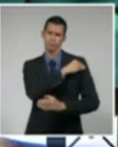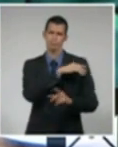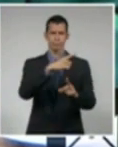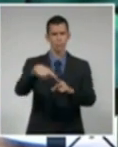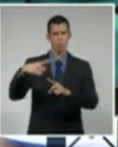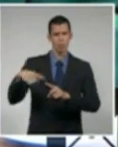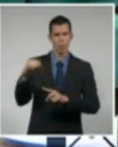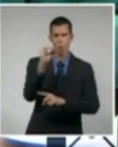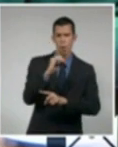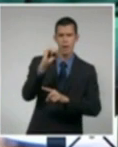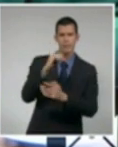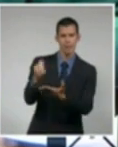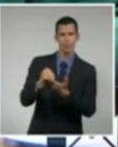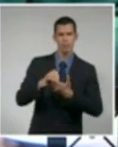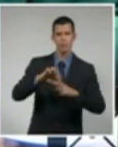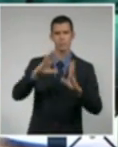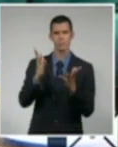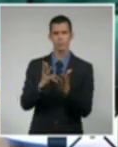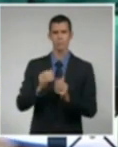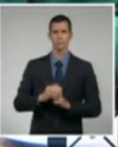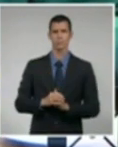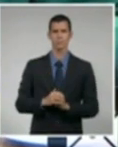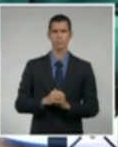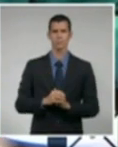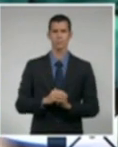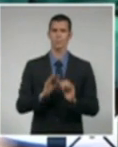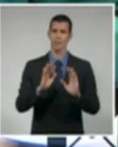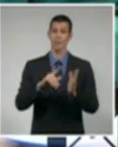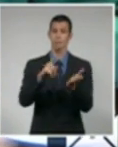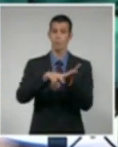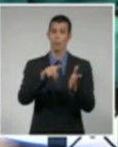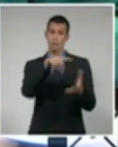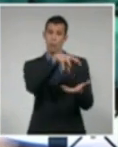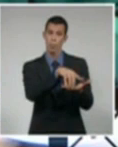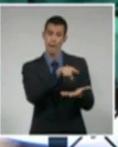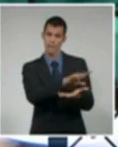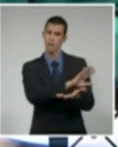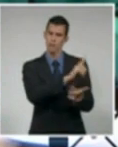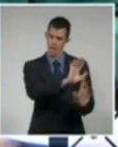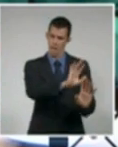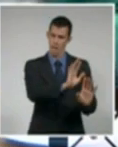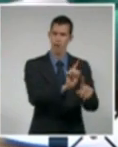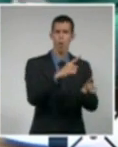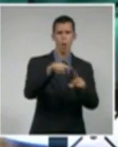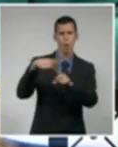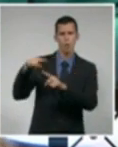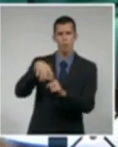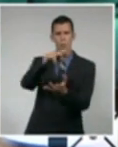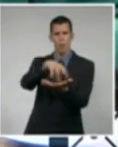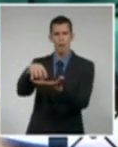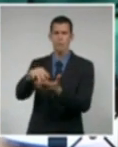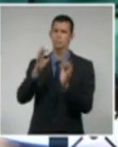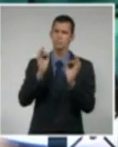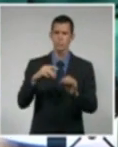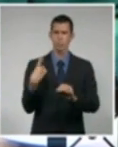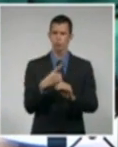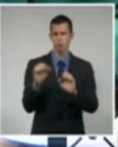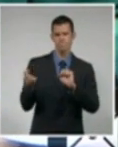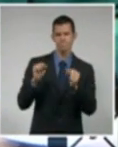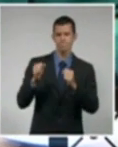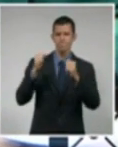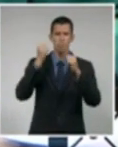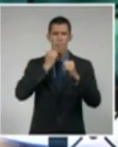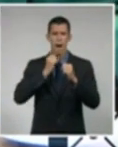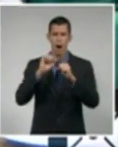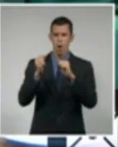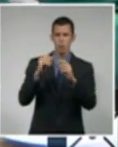zona. En el resto de la provincia también se mantiene el cumplimiento estricto de cada una de las medidas que están aprobadas. Hemos reforzado también en los puntos que tenemos